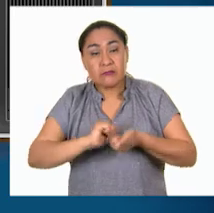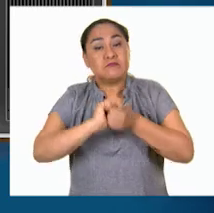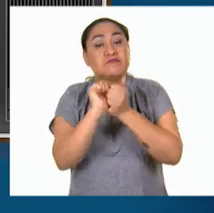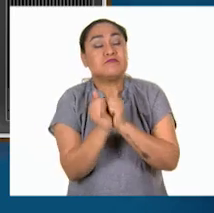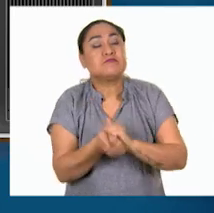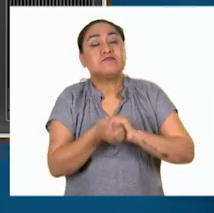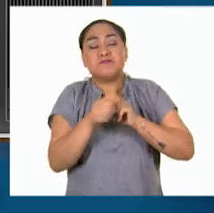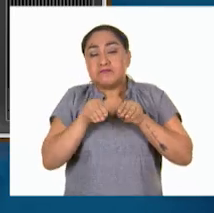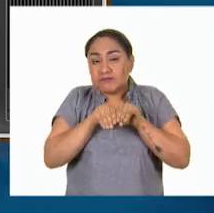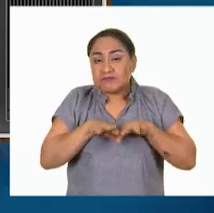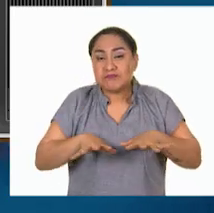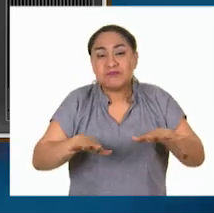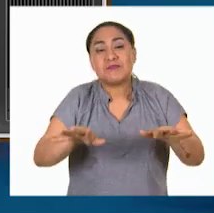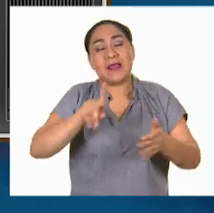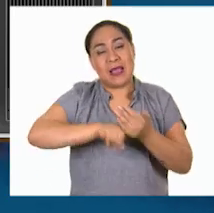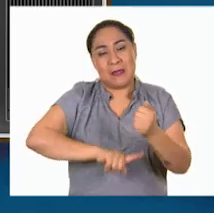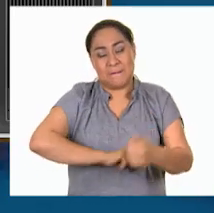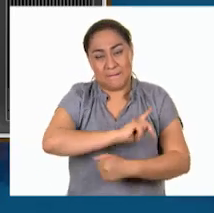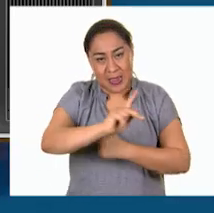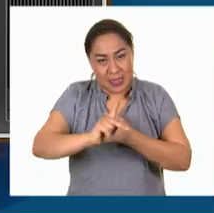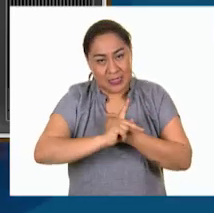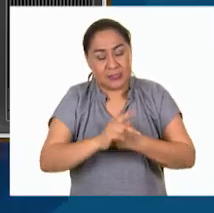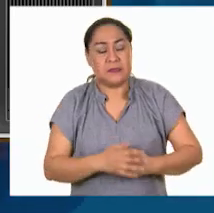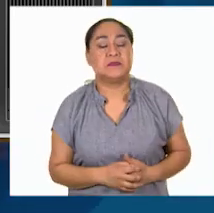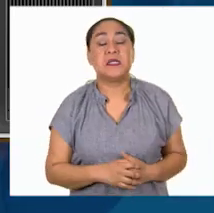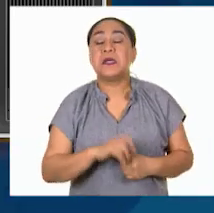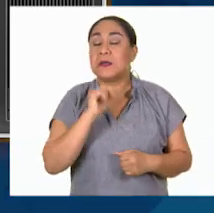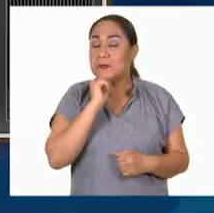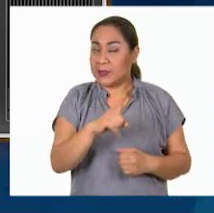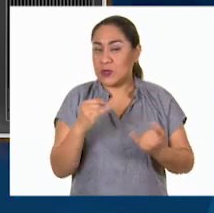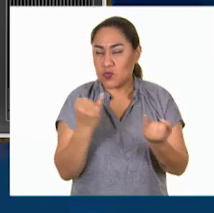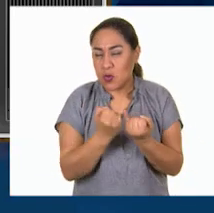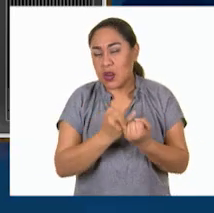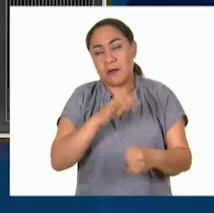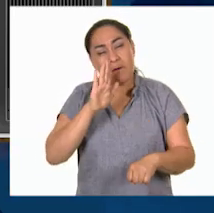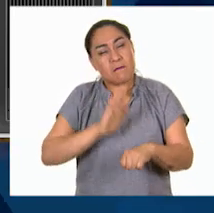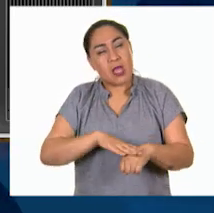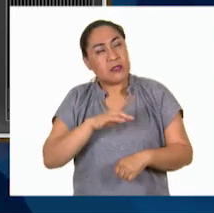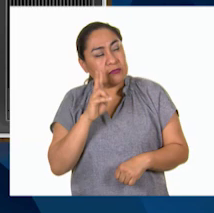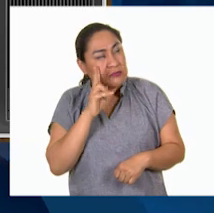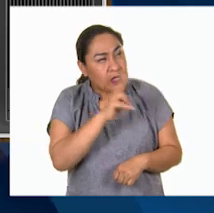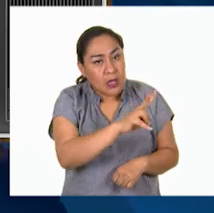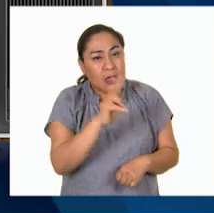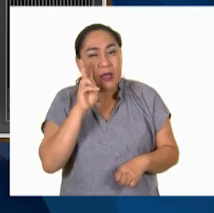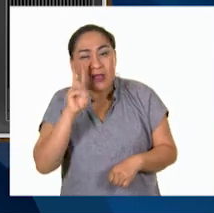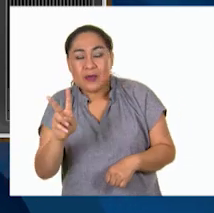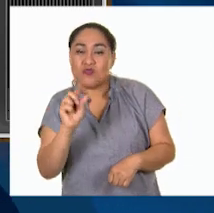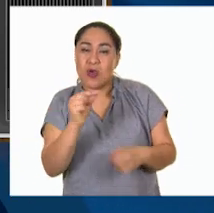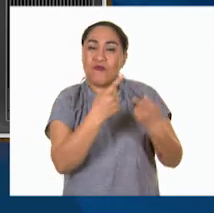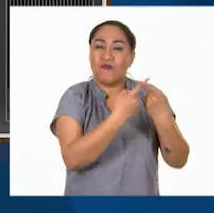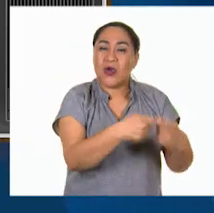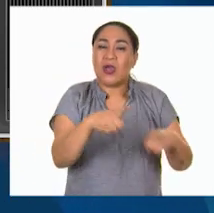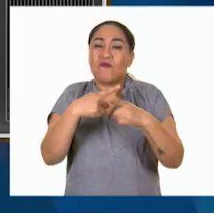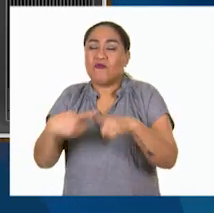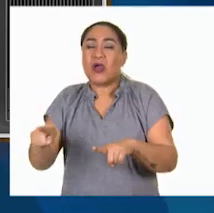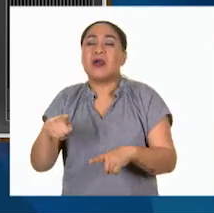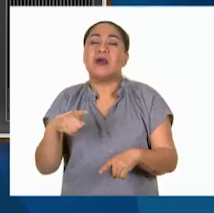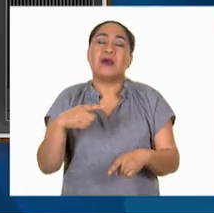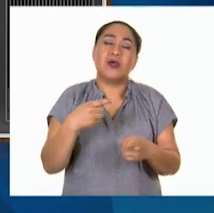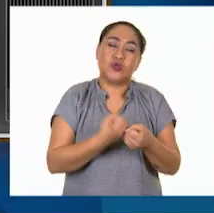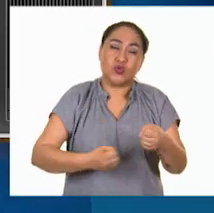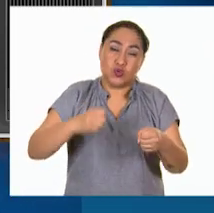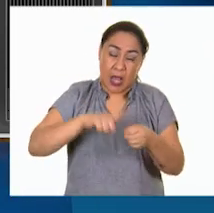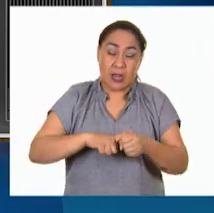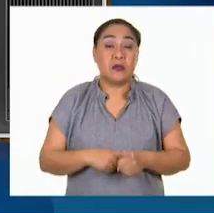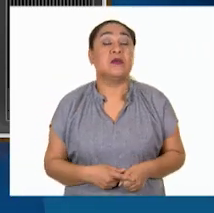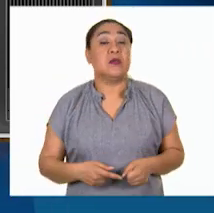sociales del país, sobre todo para hacer más visibles las diferencias sociales. La gente con